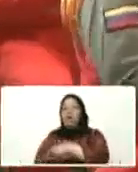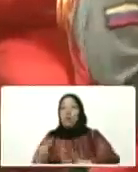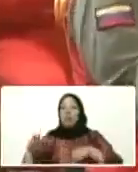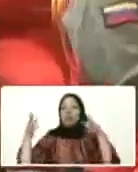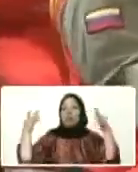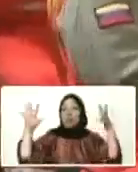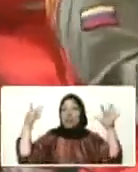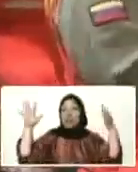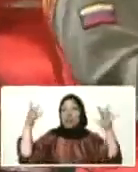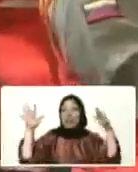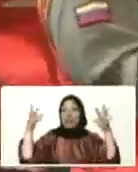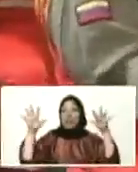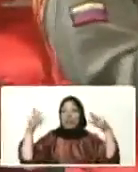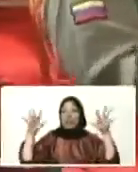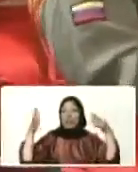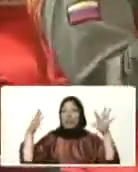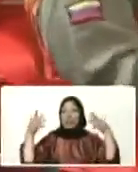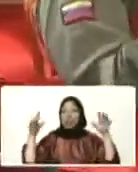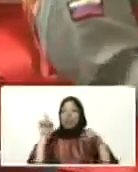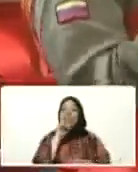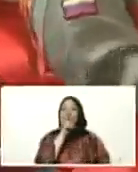Raquel, Raquel.